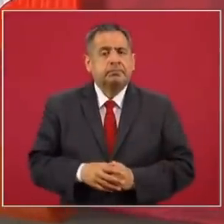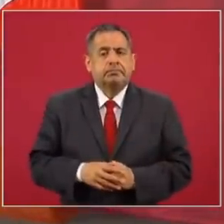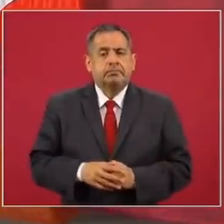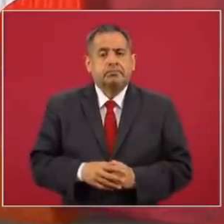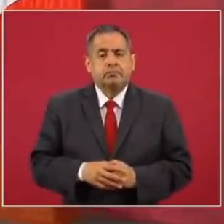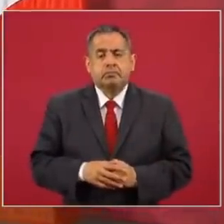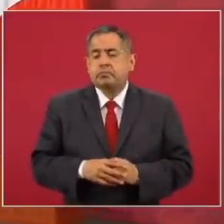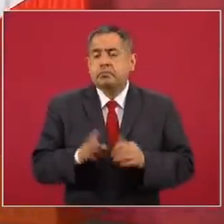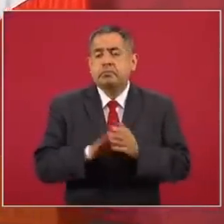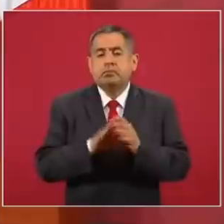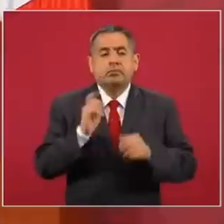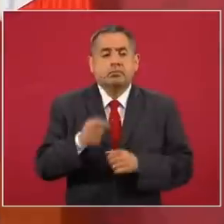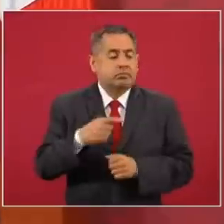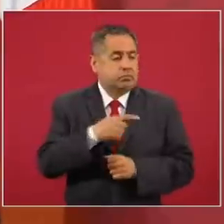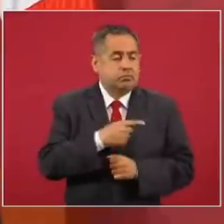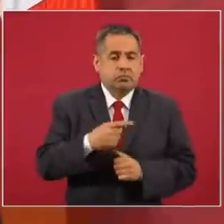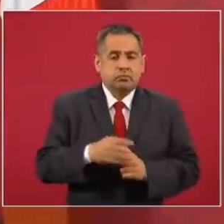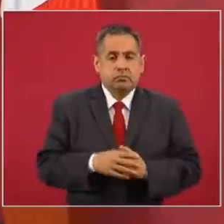fueron